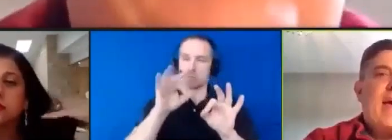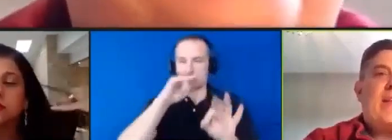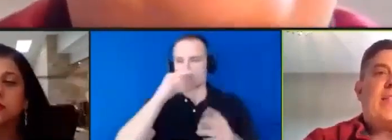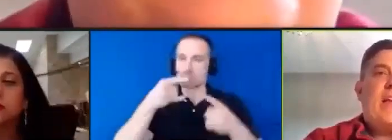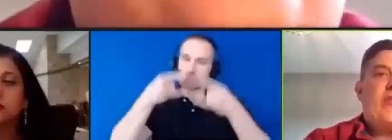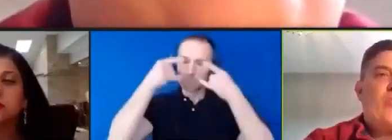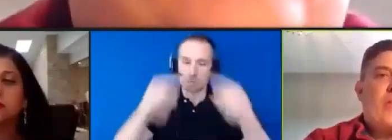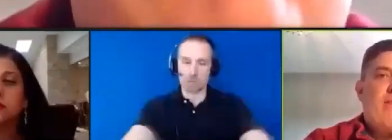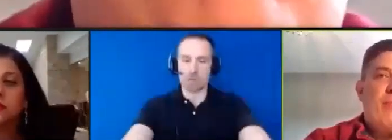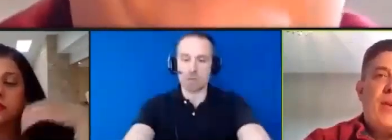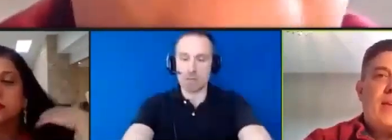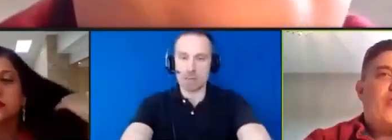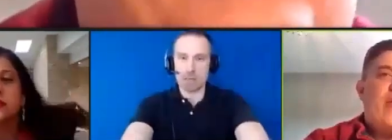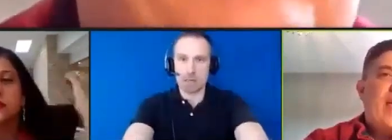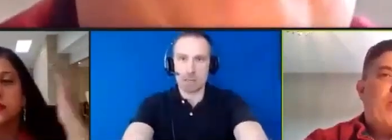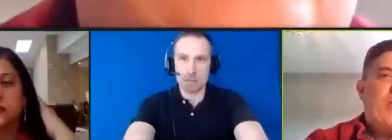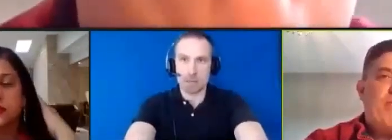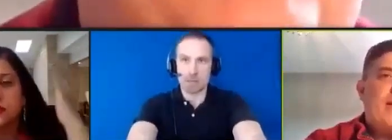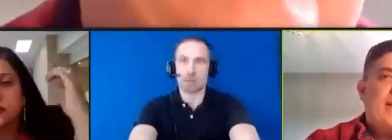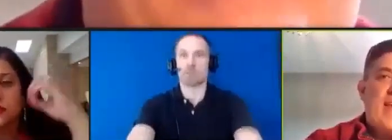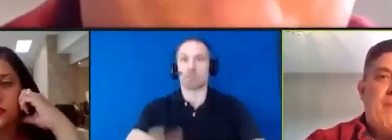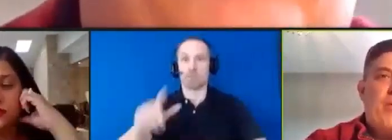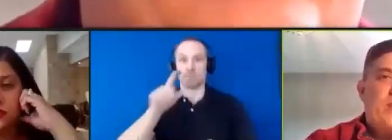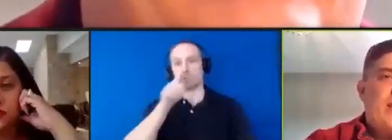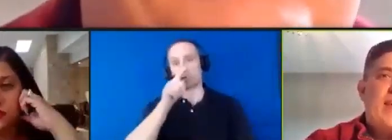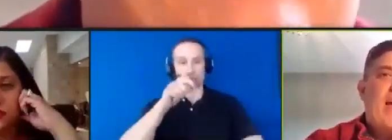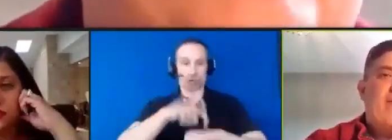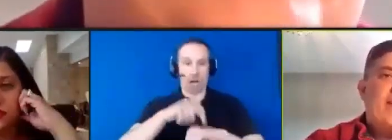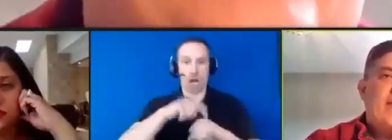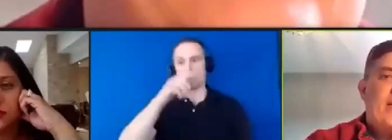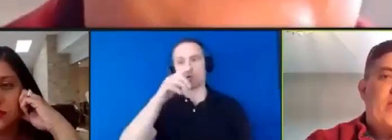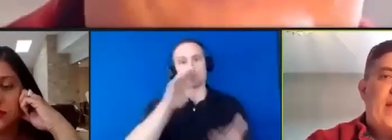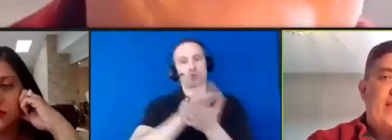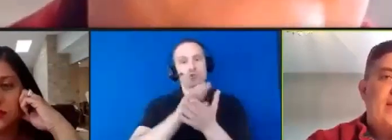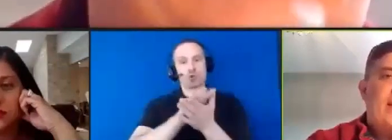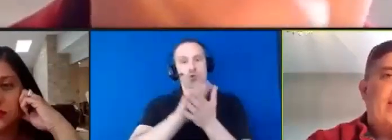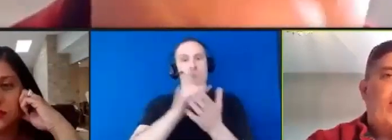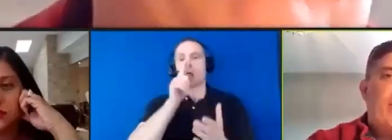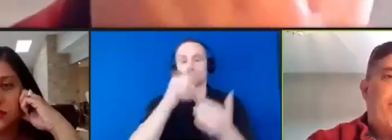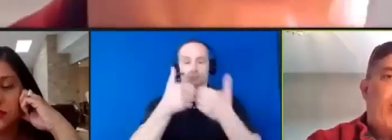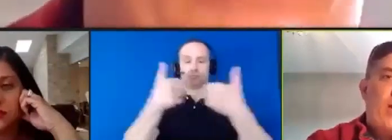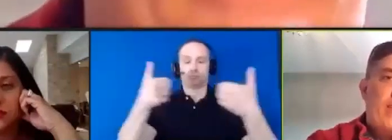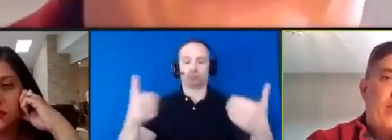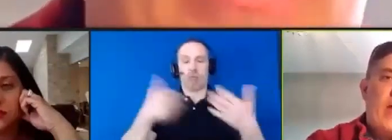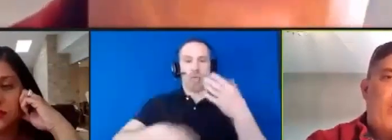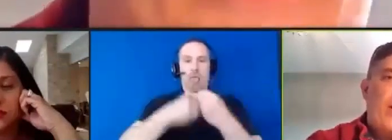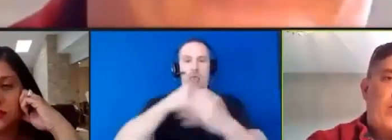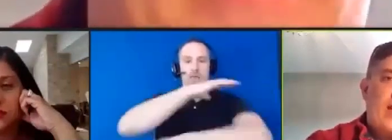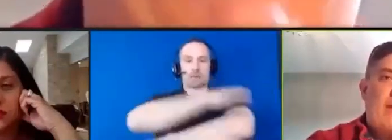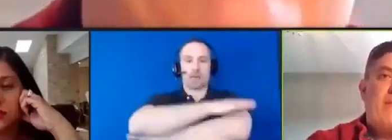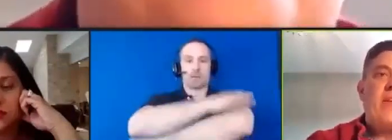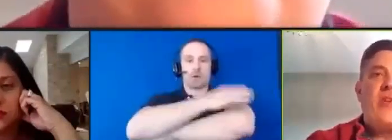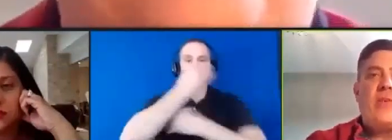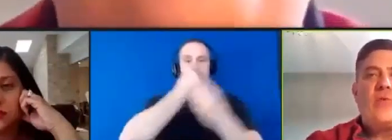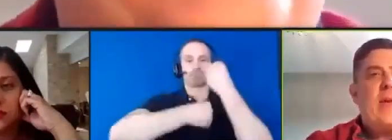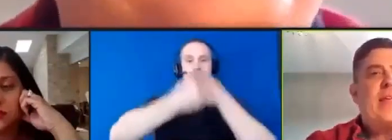en el séptimo grado el otro está en el high school y en este momento de esta edad están muy adaptados para usar la mascarilla